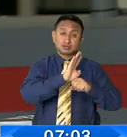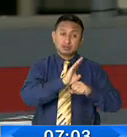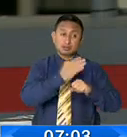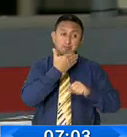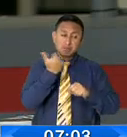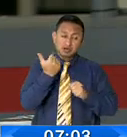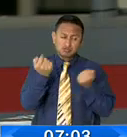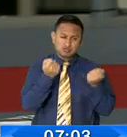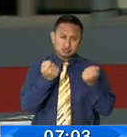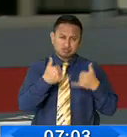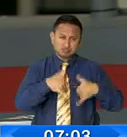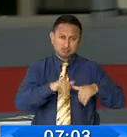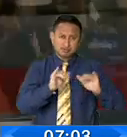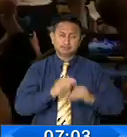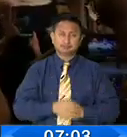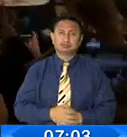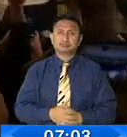gobernabilidad.